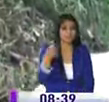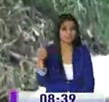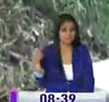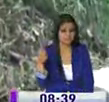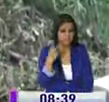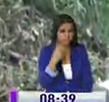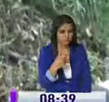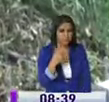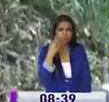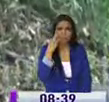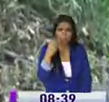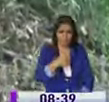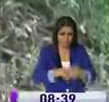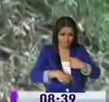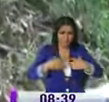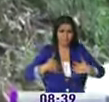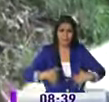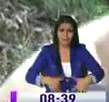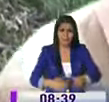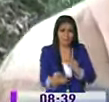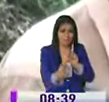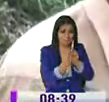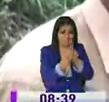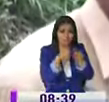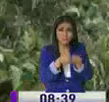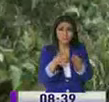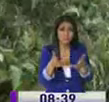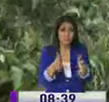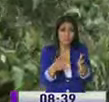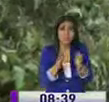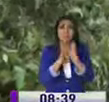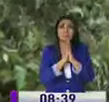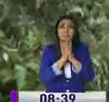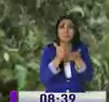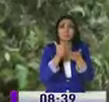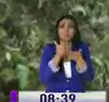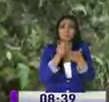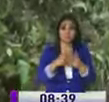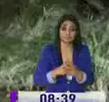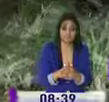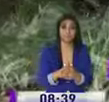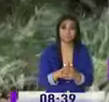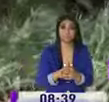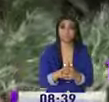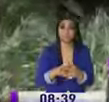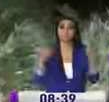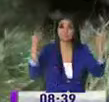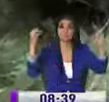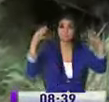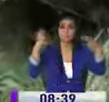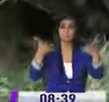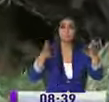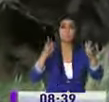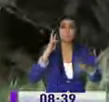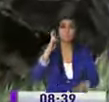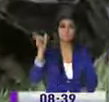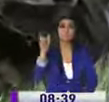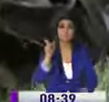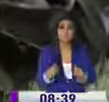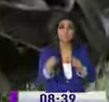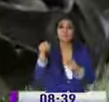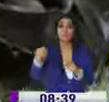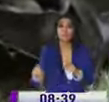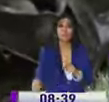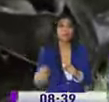hereda las piernas y sin zapatos la poca luz en las zonas y el drama más profundo sólo escuchaban gritos de dolor y